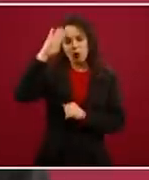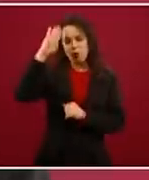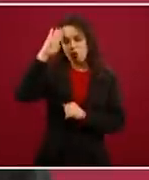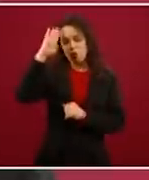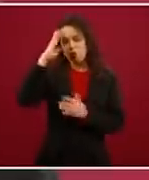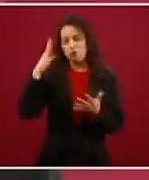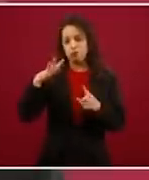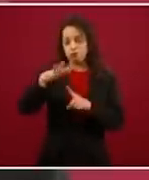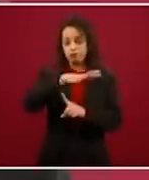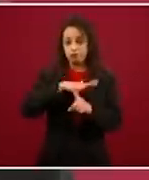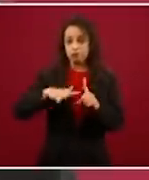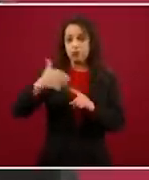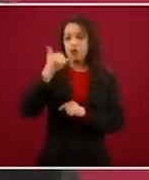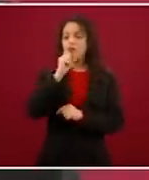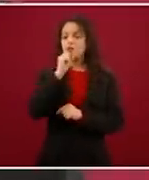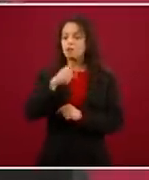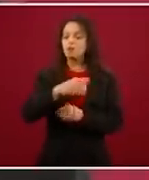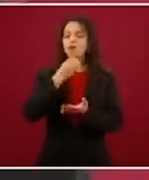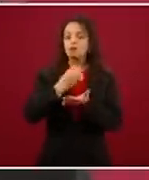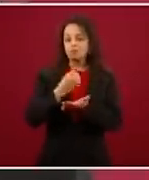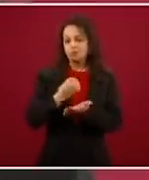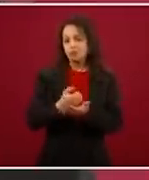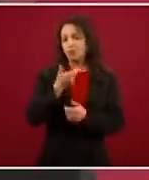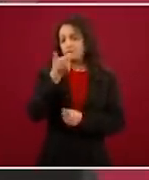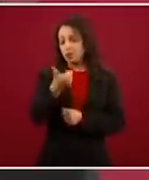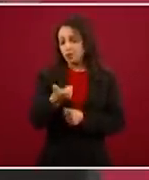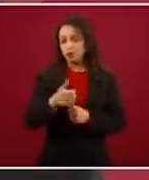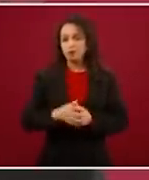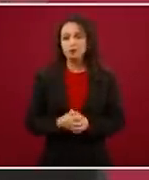económica y social. Por la corrupción